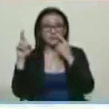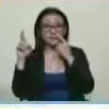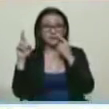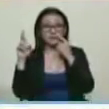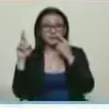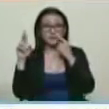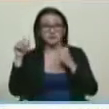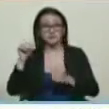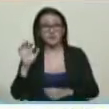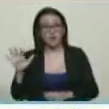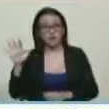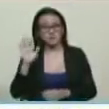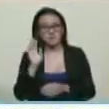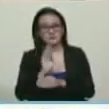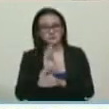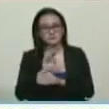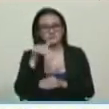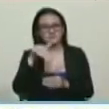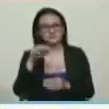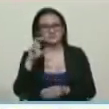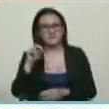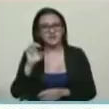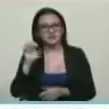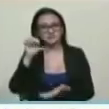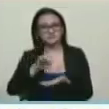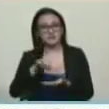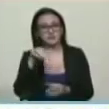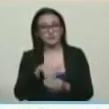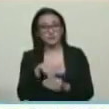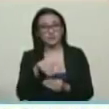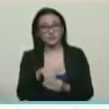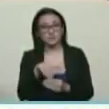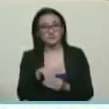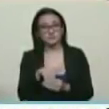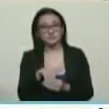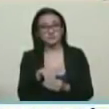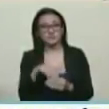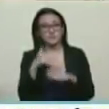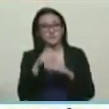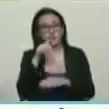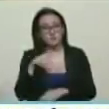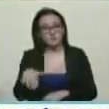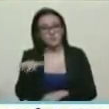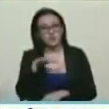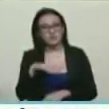entidad oriental para resguardar los centros electorales y los centros de votación, así como al pueblo en